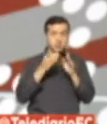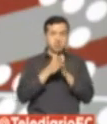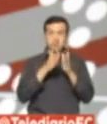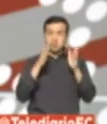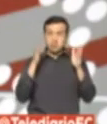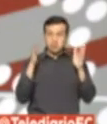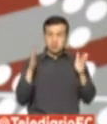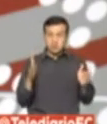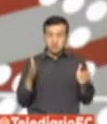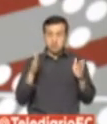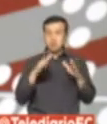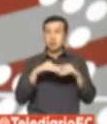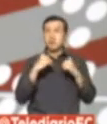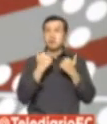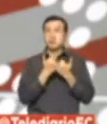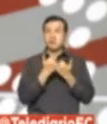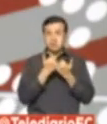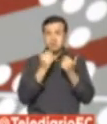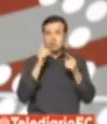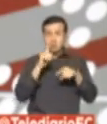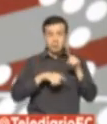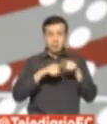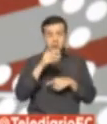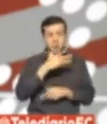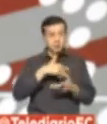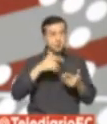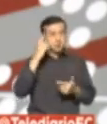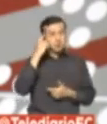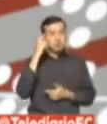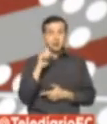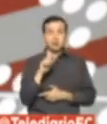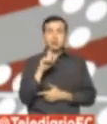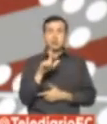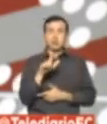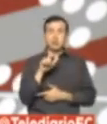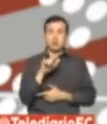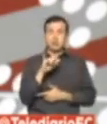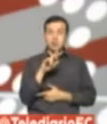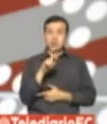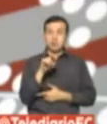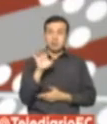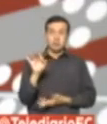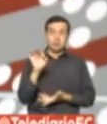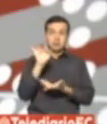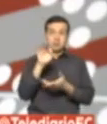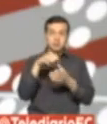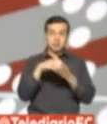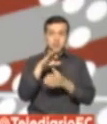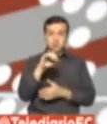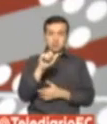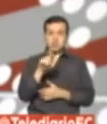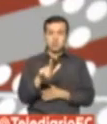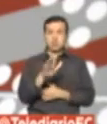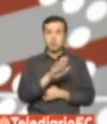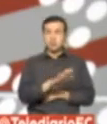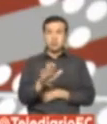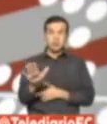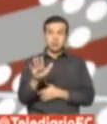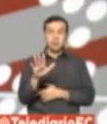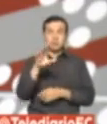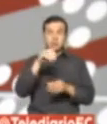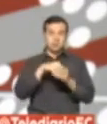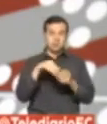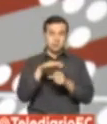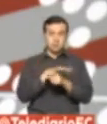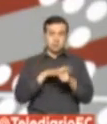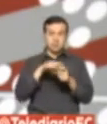nosotros o los compañeros eligieron a Eliseo Azuero para que vaya como representante al CAD, y esto generó dentro